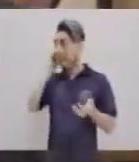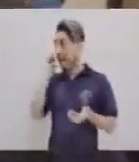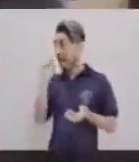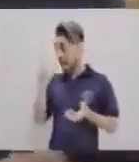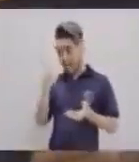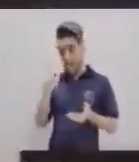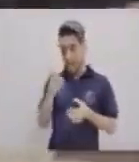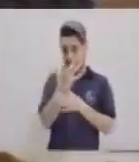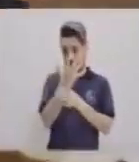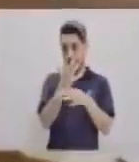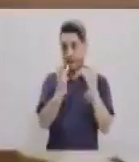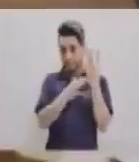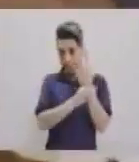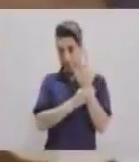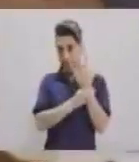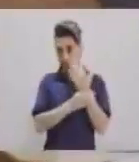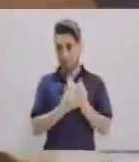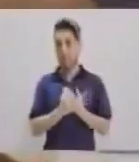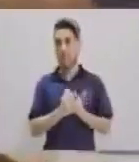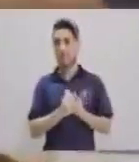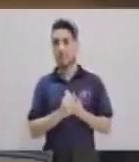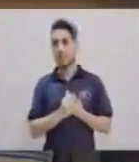el gel en las manos.